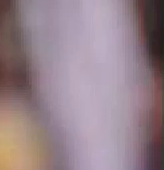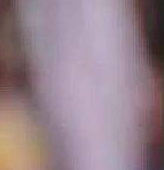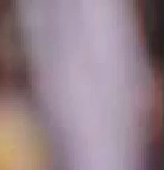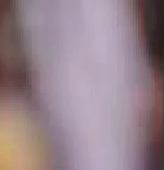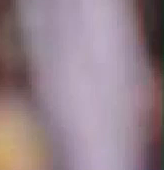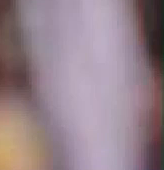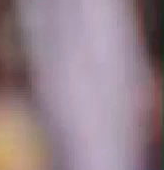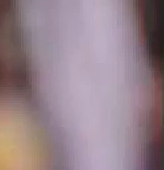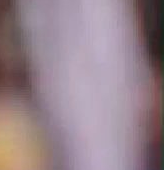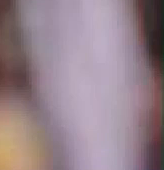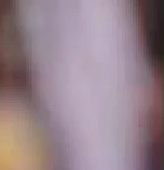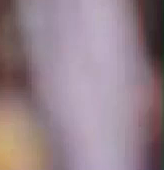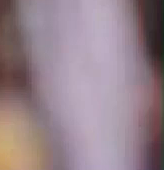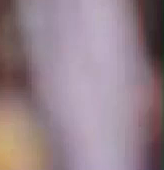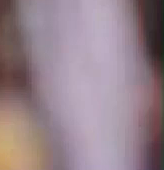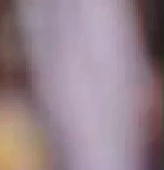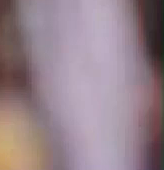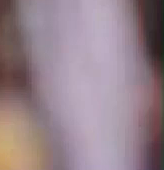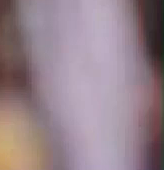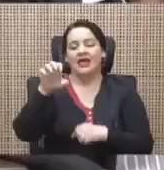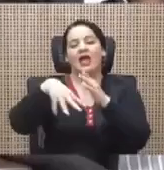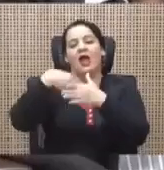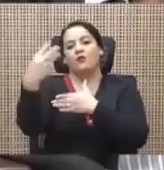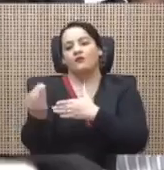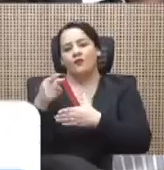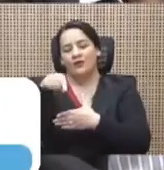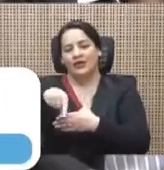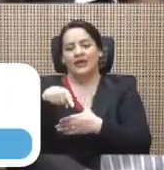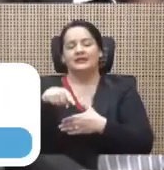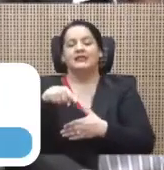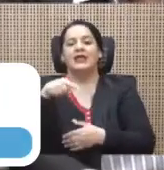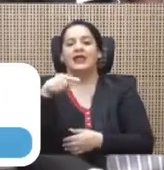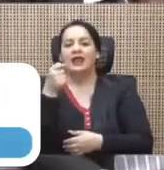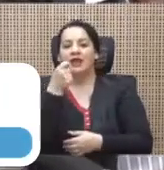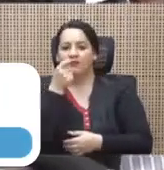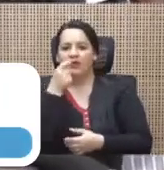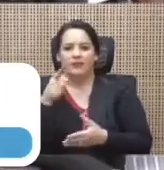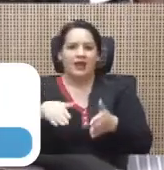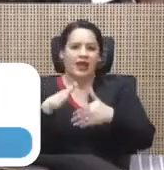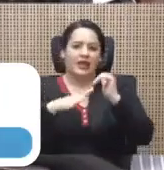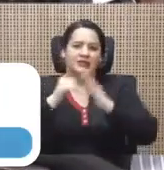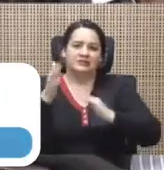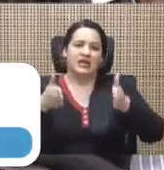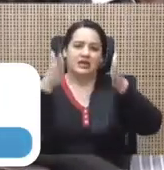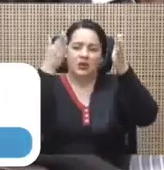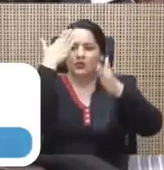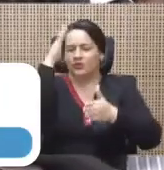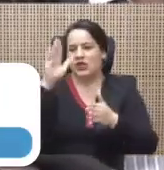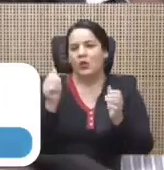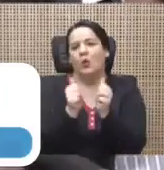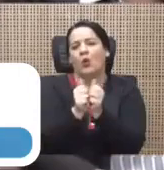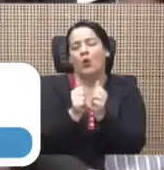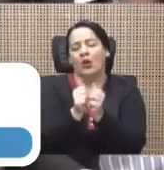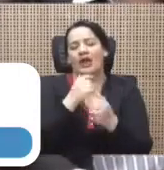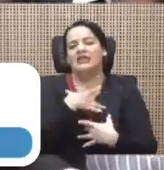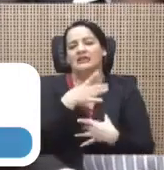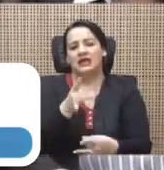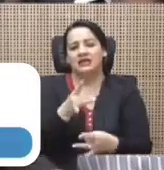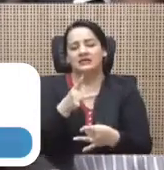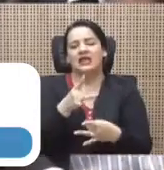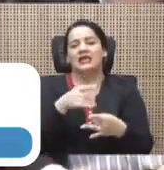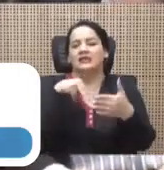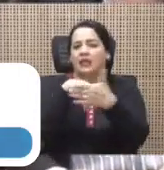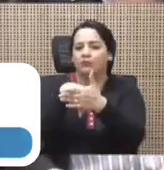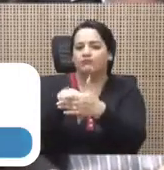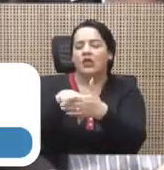de farmacia, y por supuesto con toda la intención de, pues no sé si boicotear, pero sí por lo menos estorbar la realización de